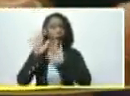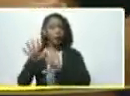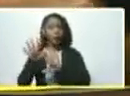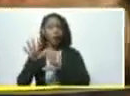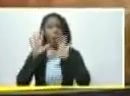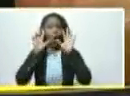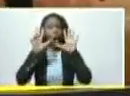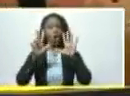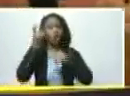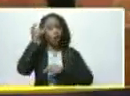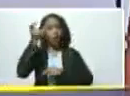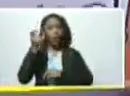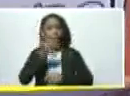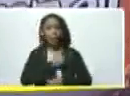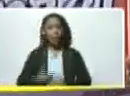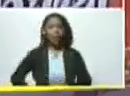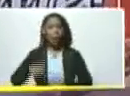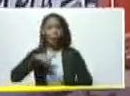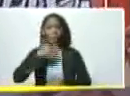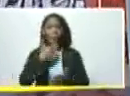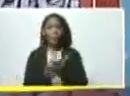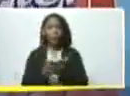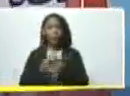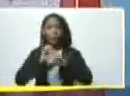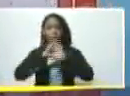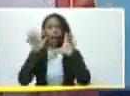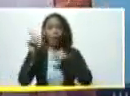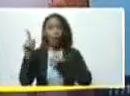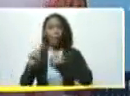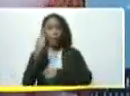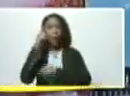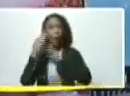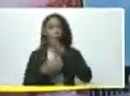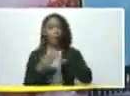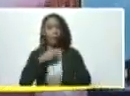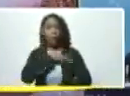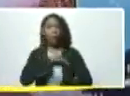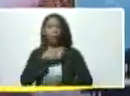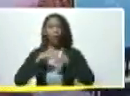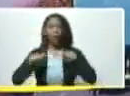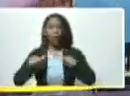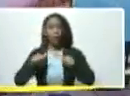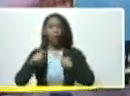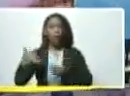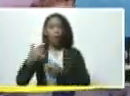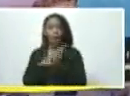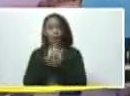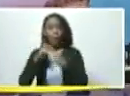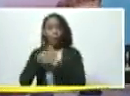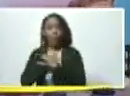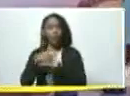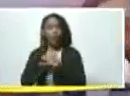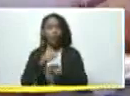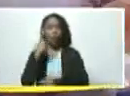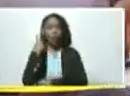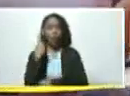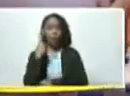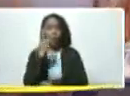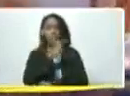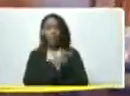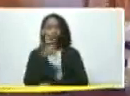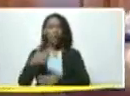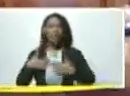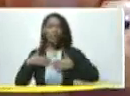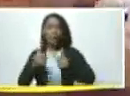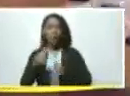criterios, presidente, que hoy van a permitir declarar esta primera base de emisión como territorio libre de vulnerabilidad. 1, personas